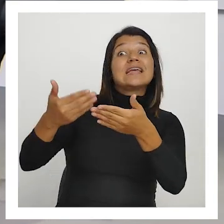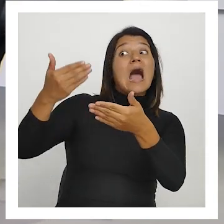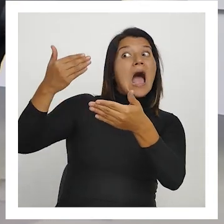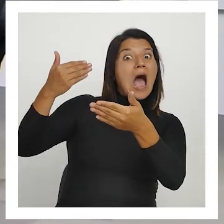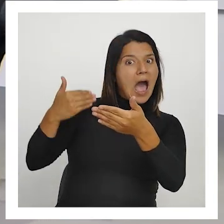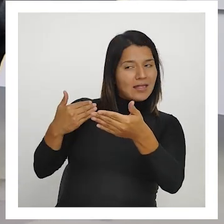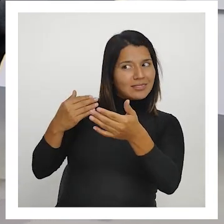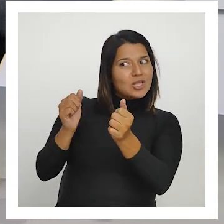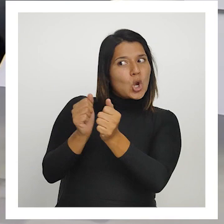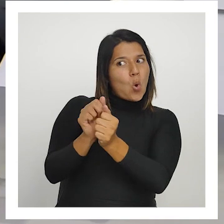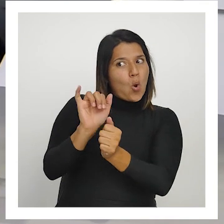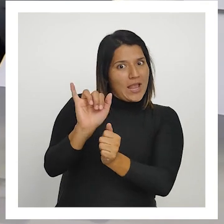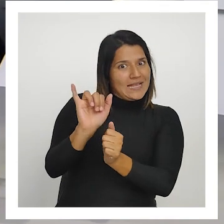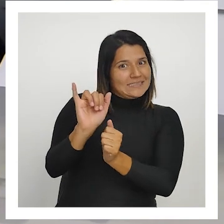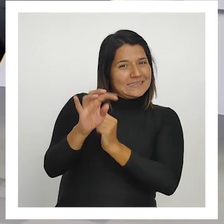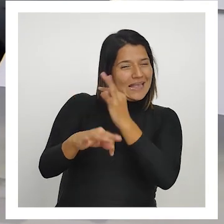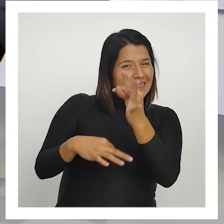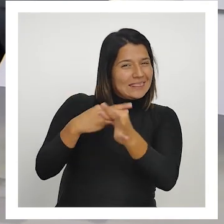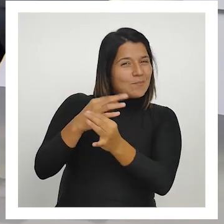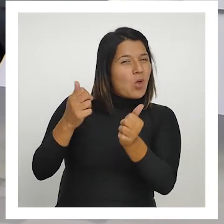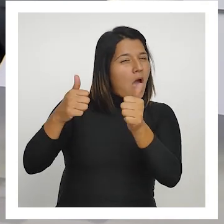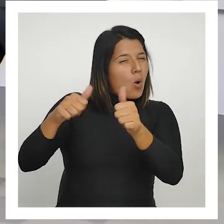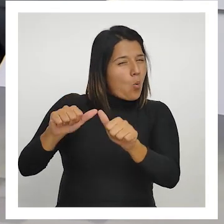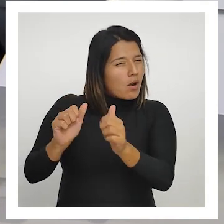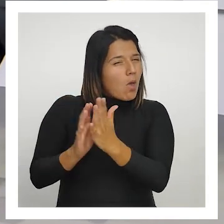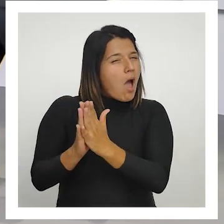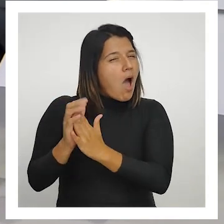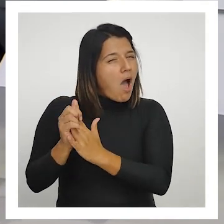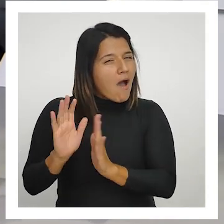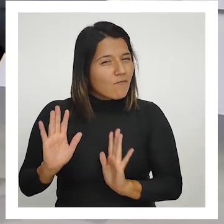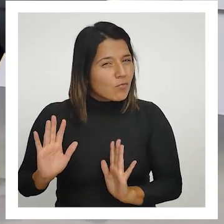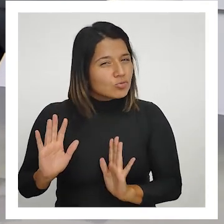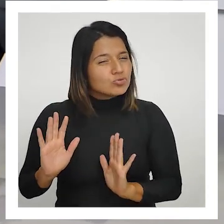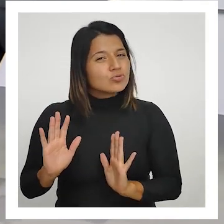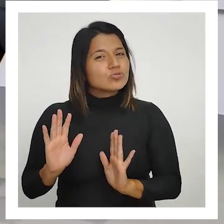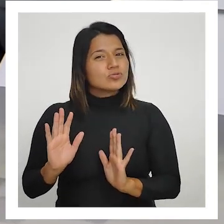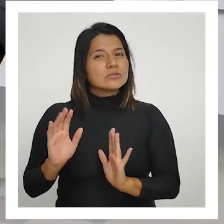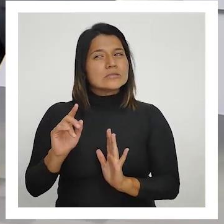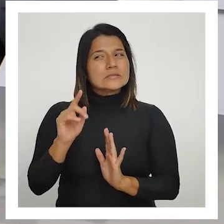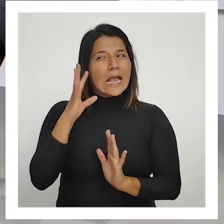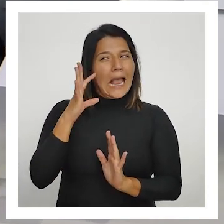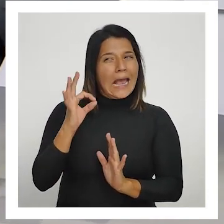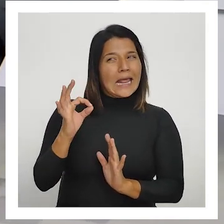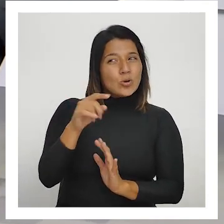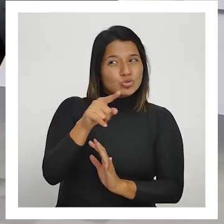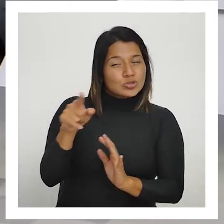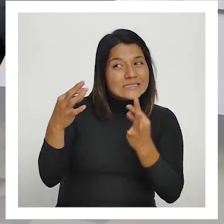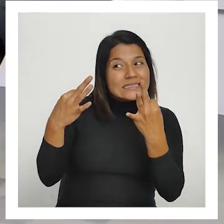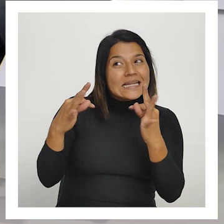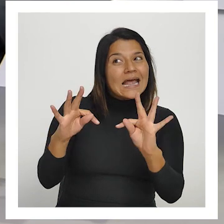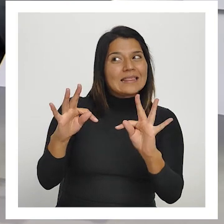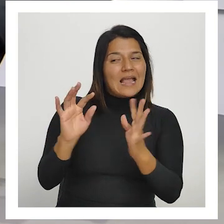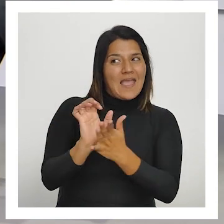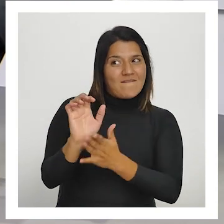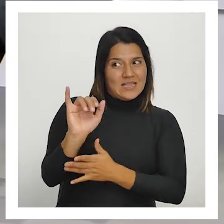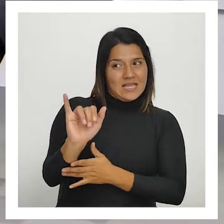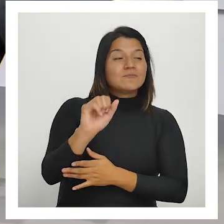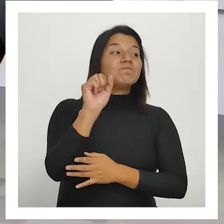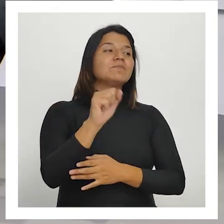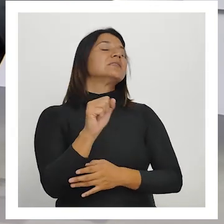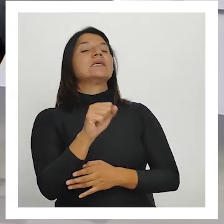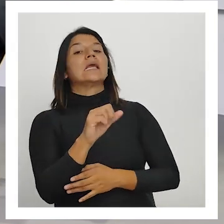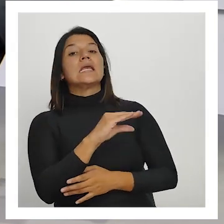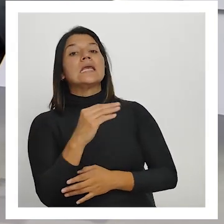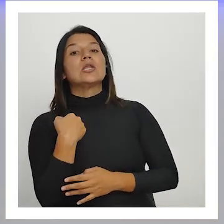ciertos abusos, ¿verdad? Que me imagino ya ustedes estarán tratando de enmendar. Y la intención en este momento es